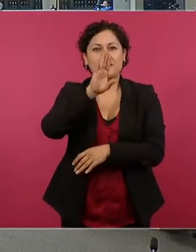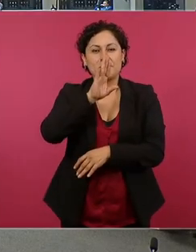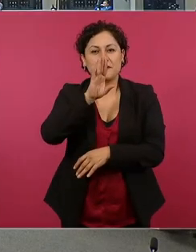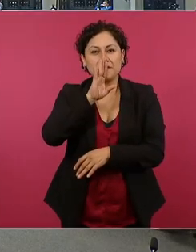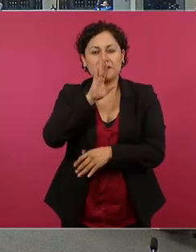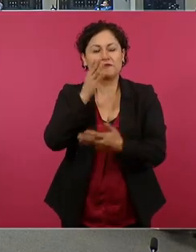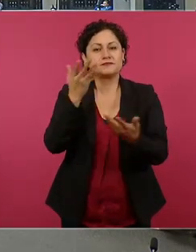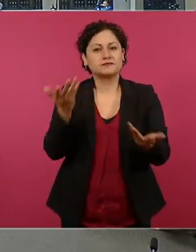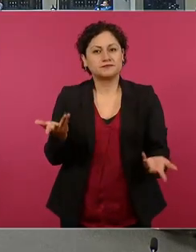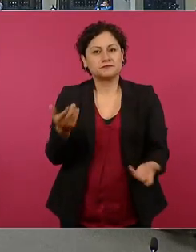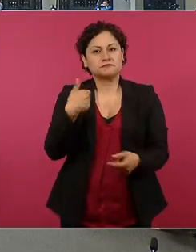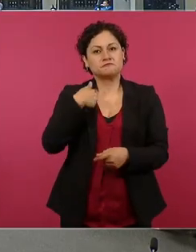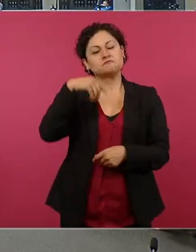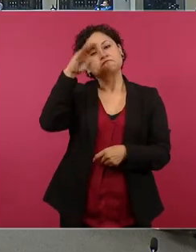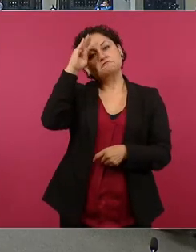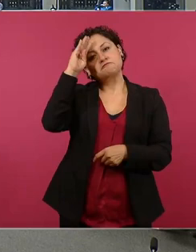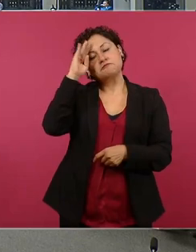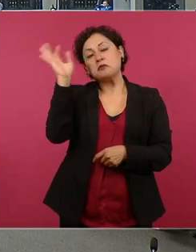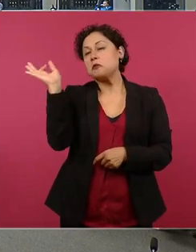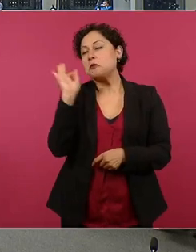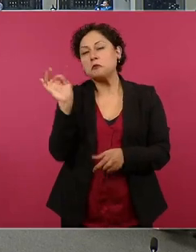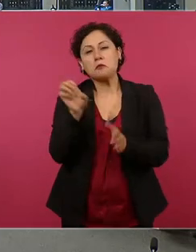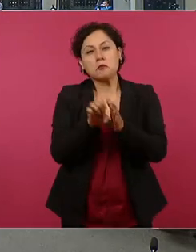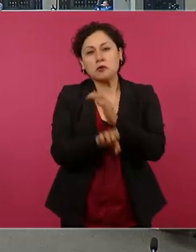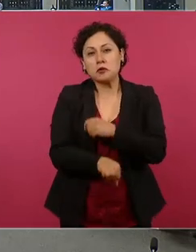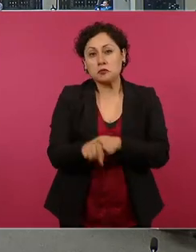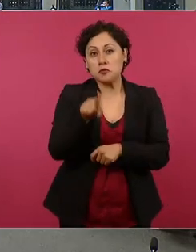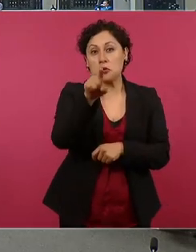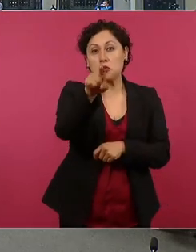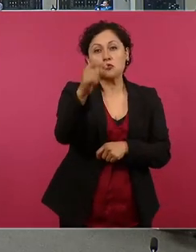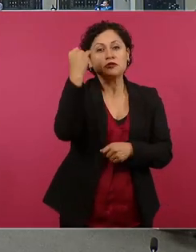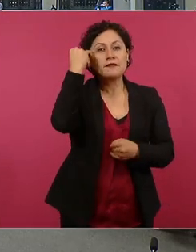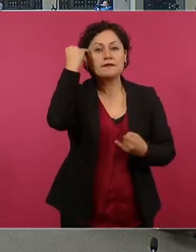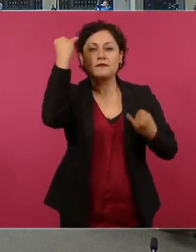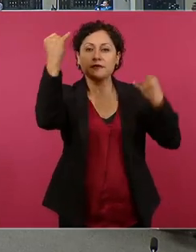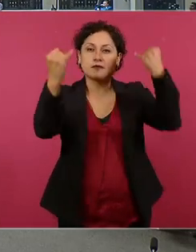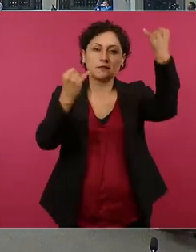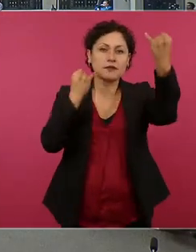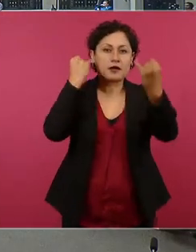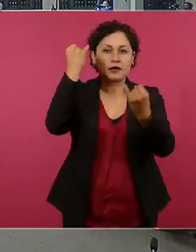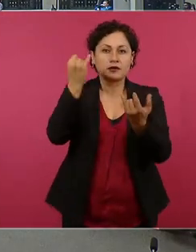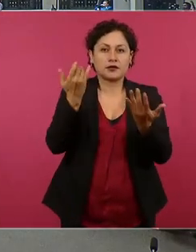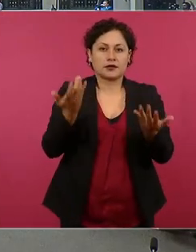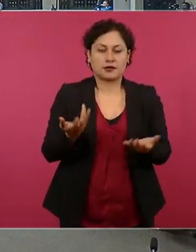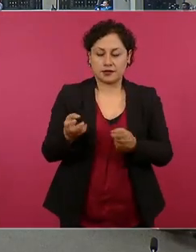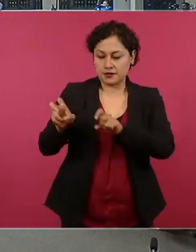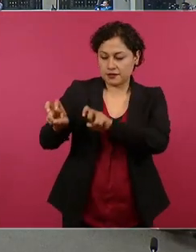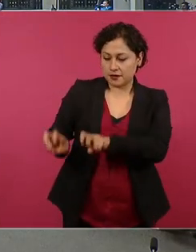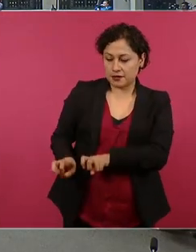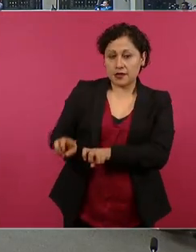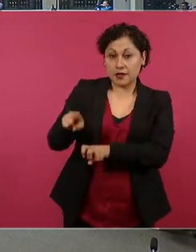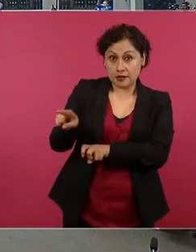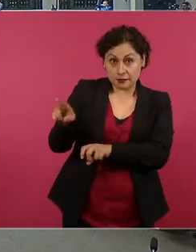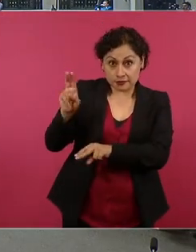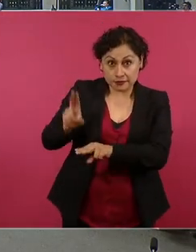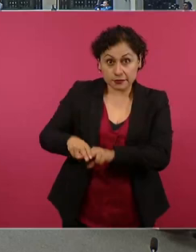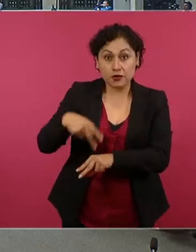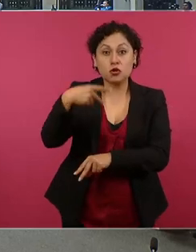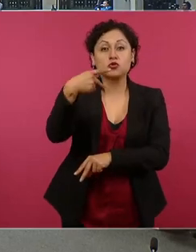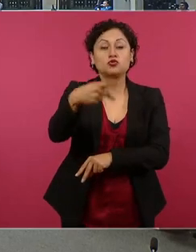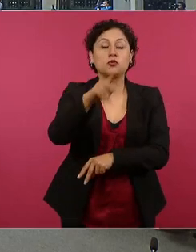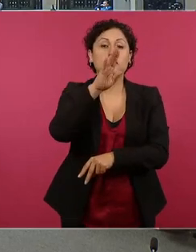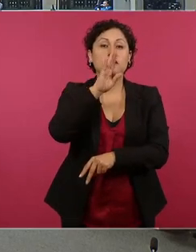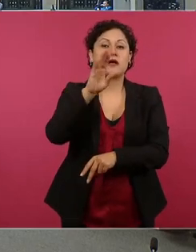aquí presente a un lado, con todo respeto en la silla, a doña Manuelita, y le dijera a